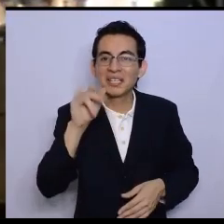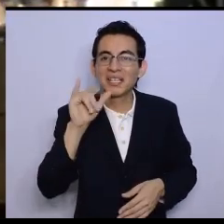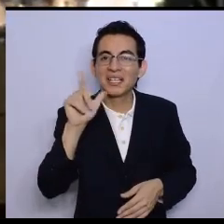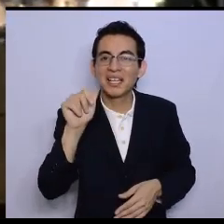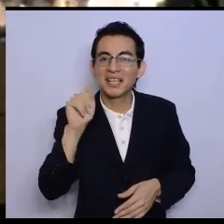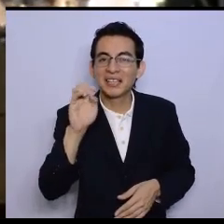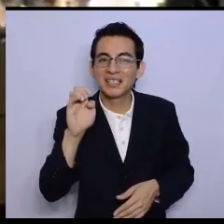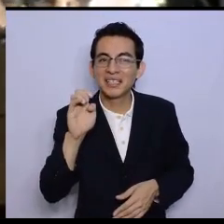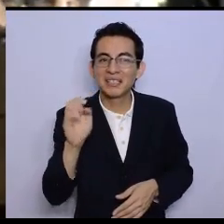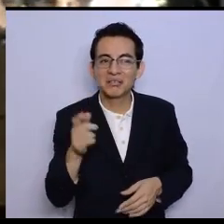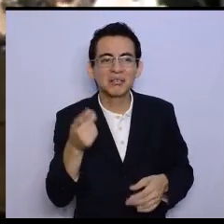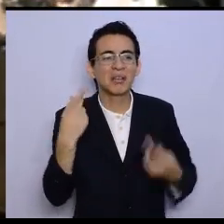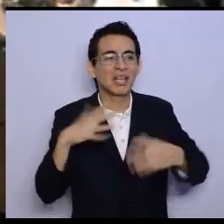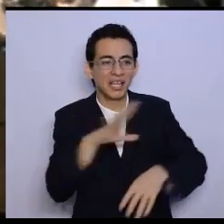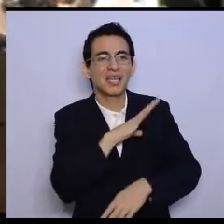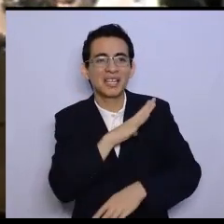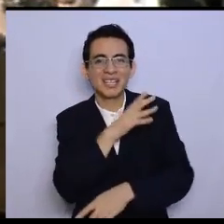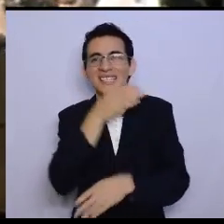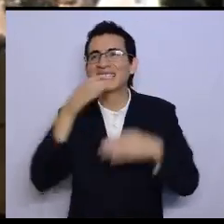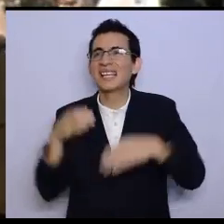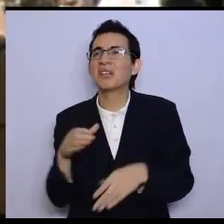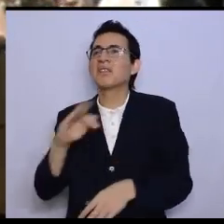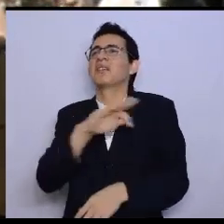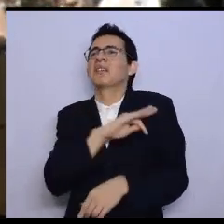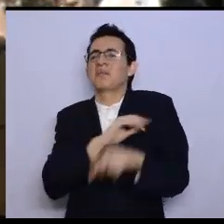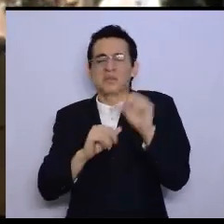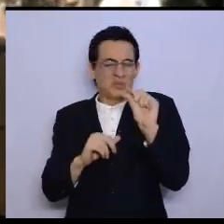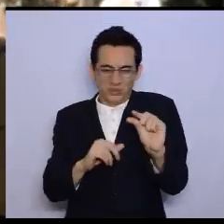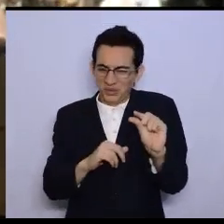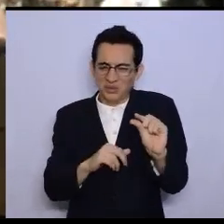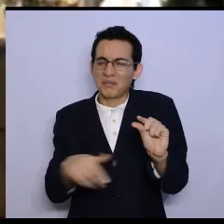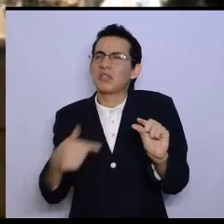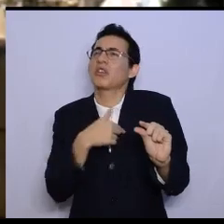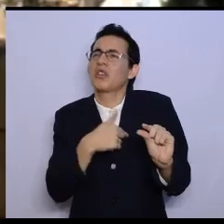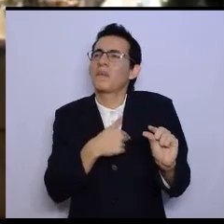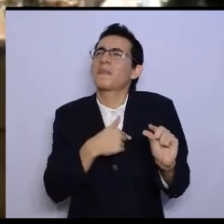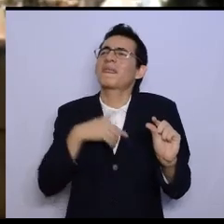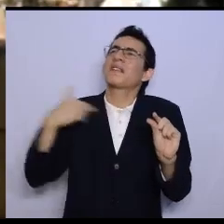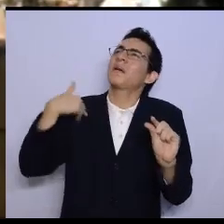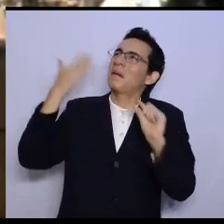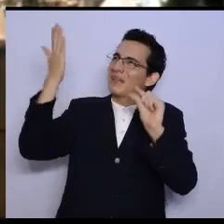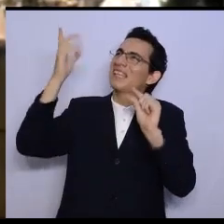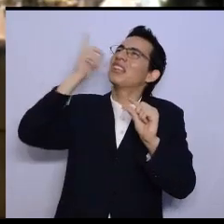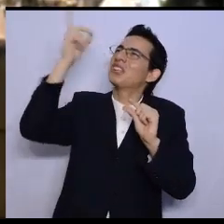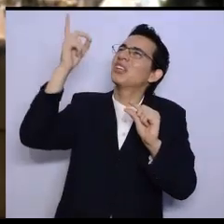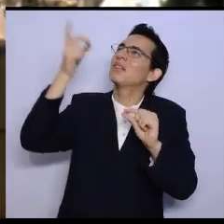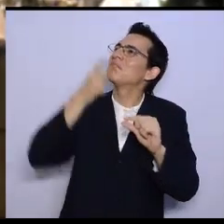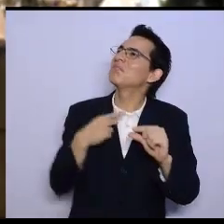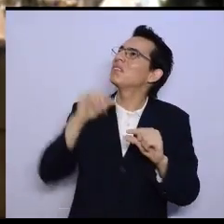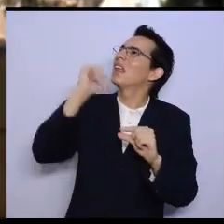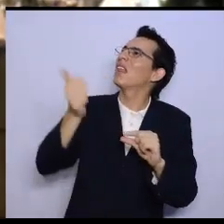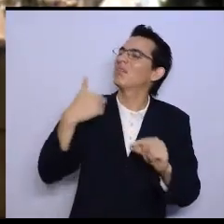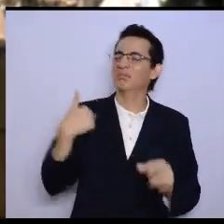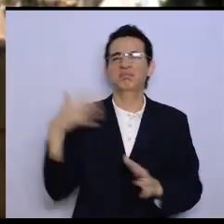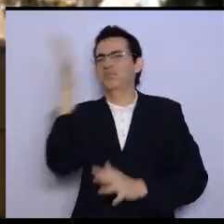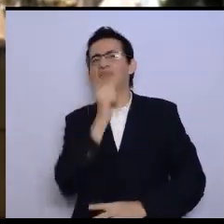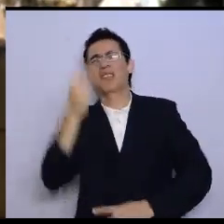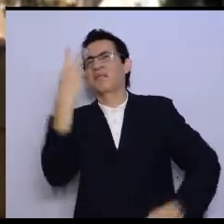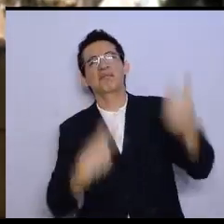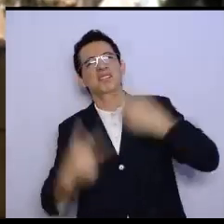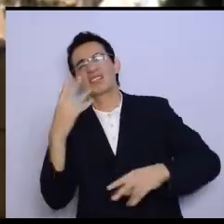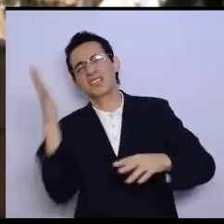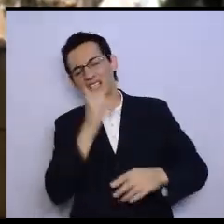Es esos hermanos que... No, yo le pedí a Dios y no me contesta, pues ya no vengo a